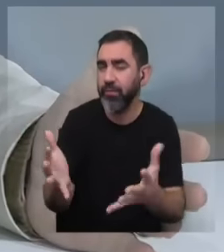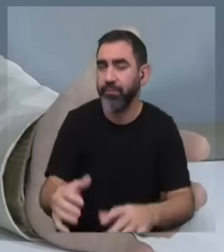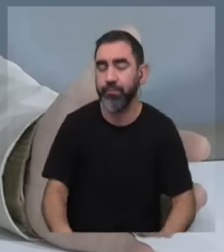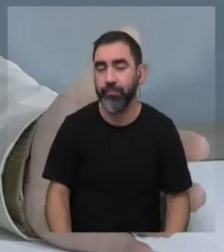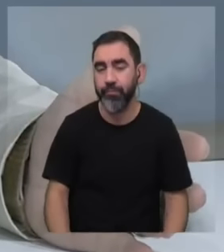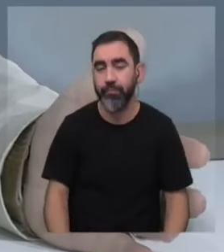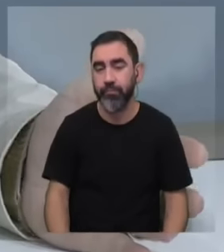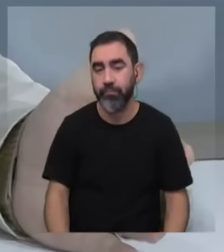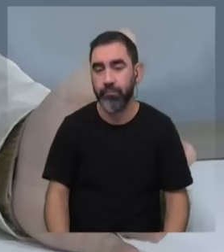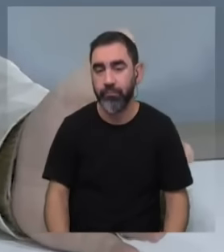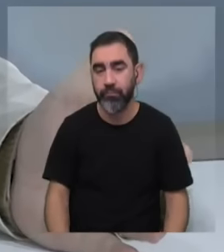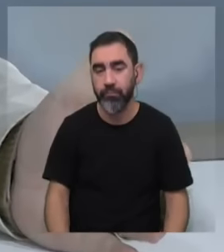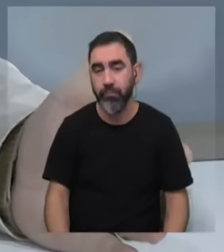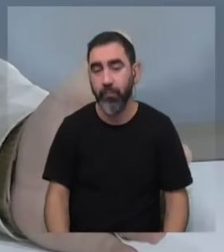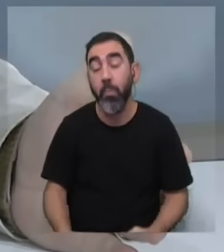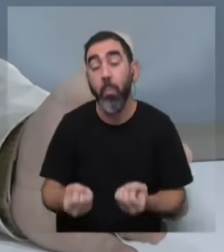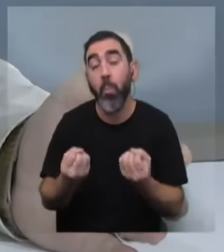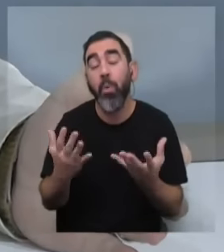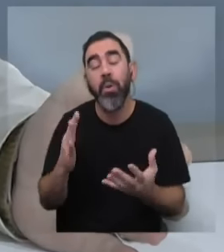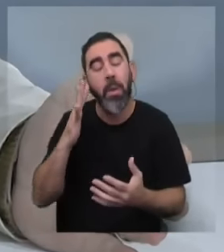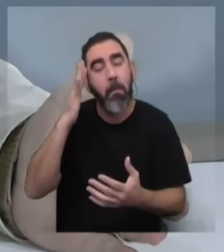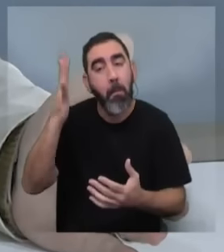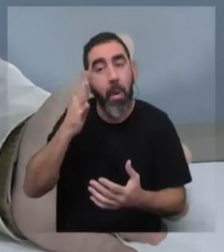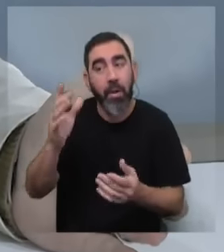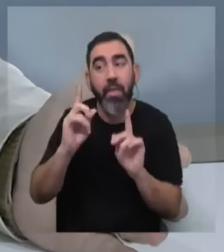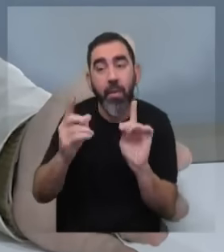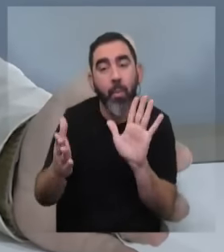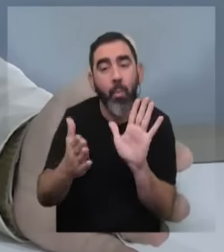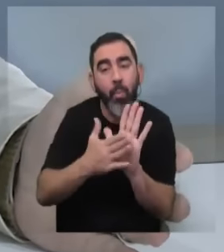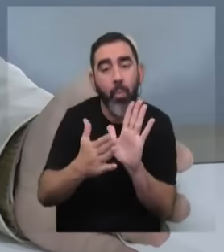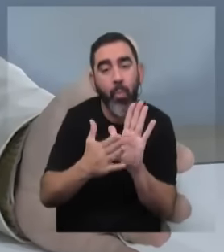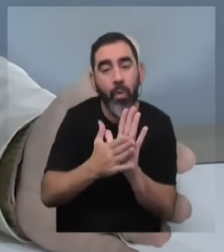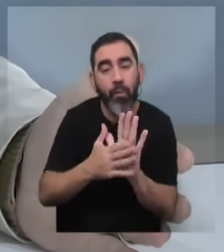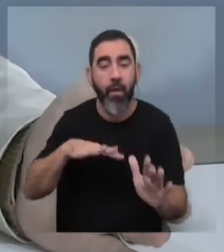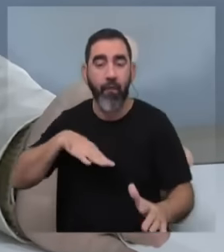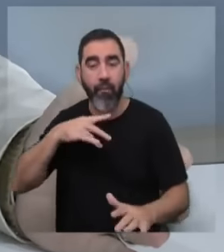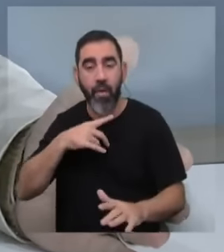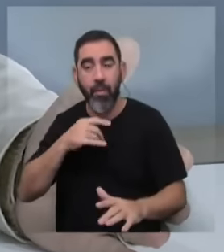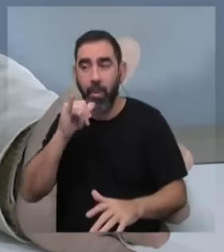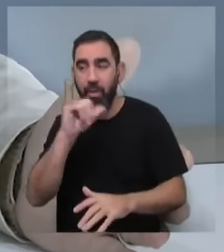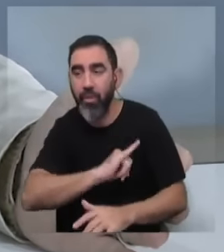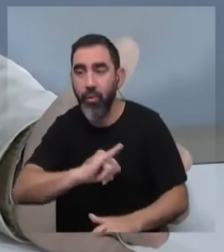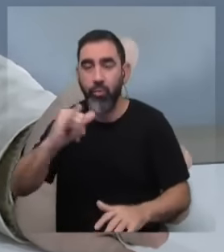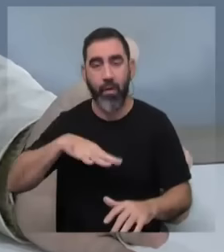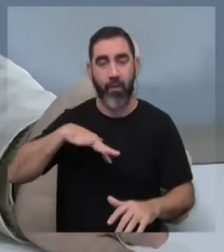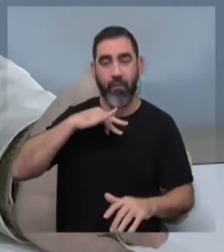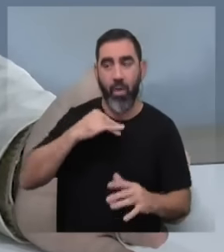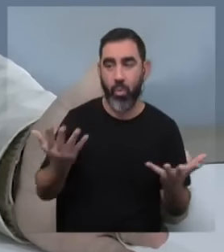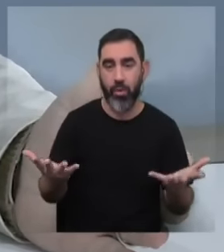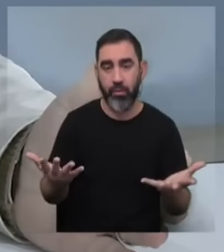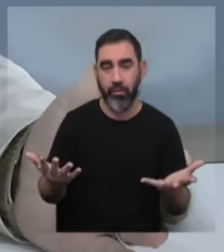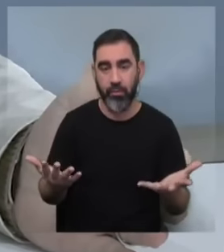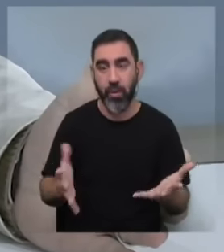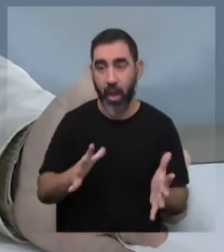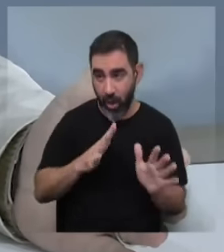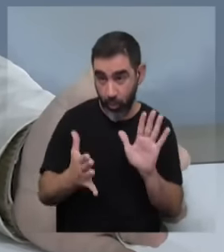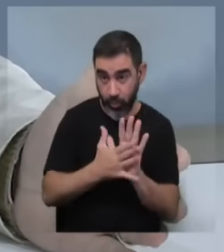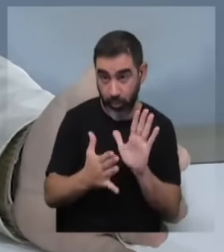qué porque se supone que tendría que tener elementos que demostraran el fraude para decir así no vale hay fraude tiene